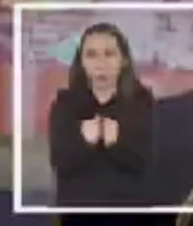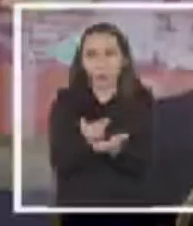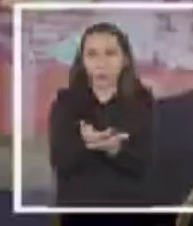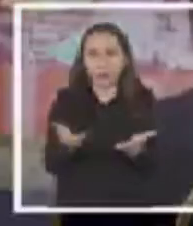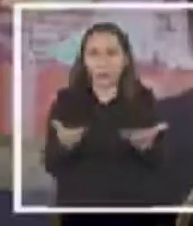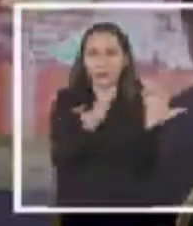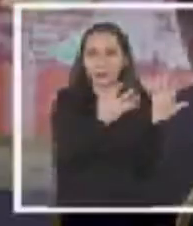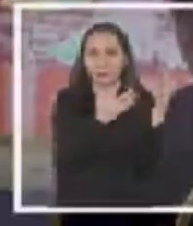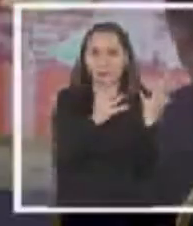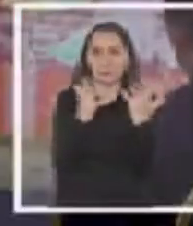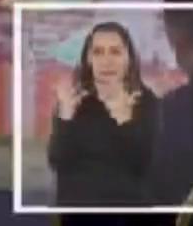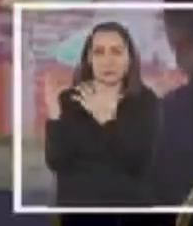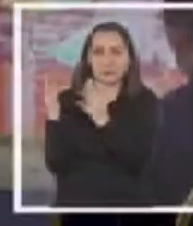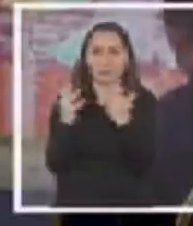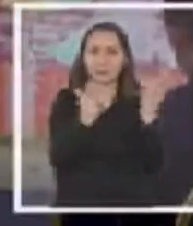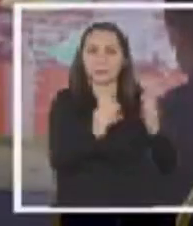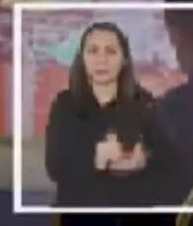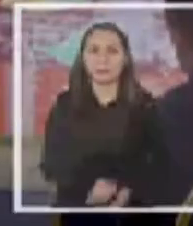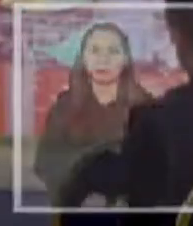ustedes